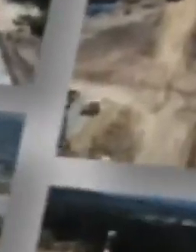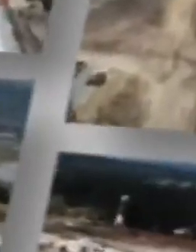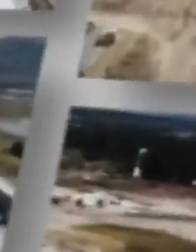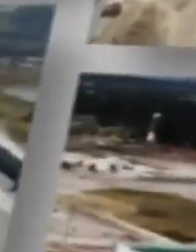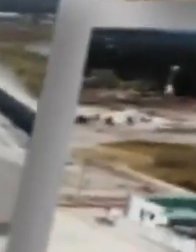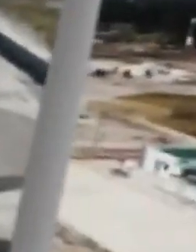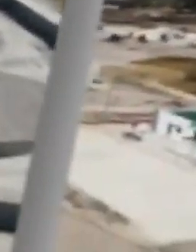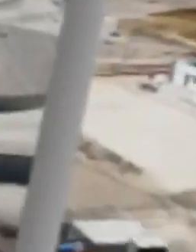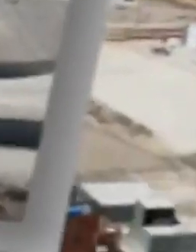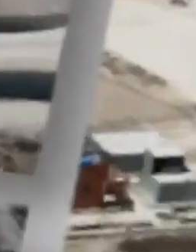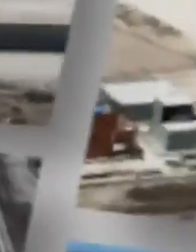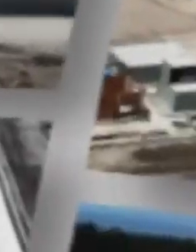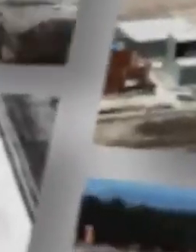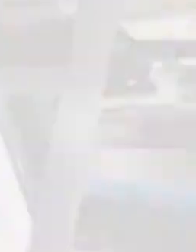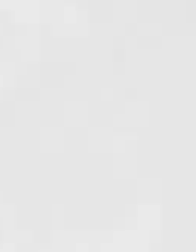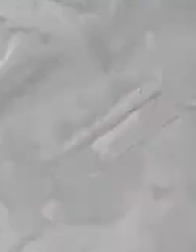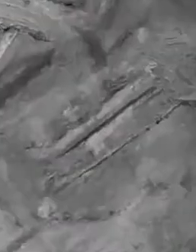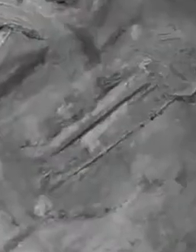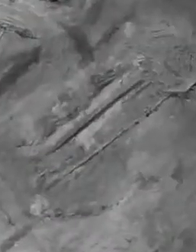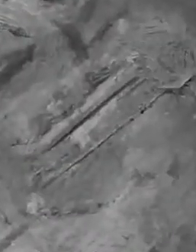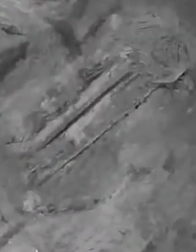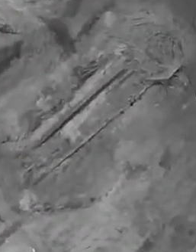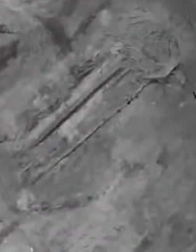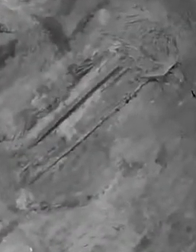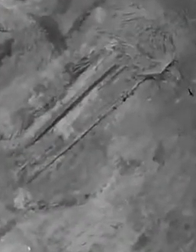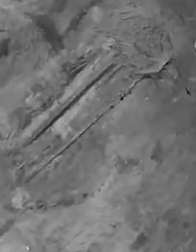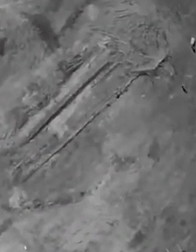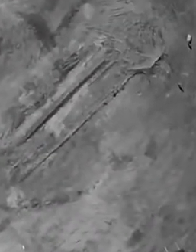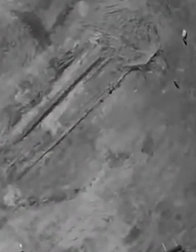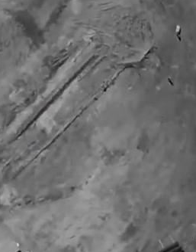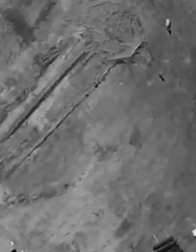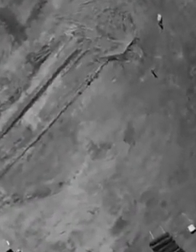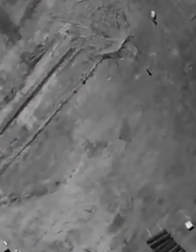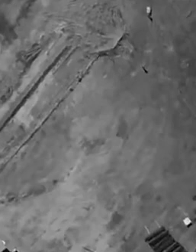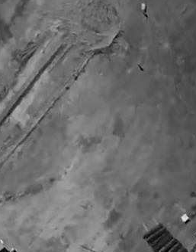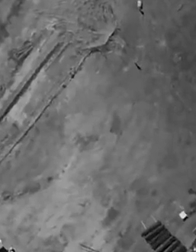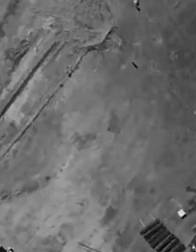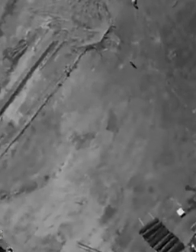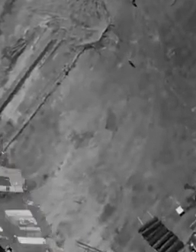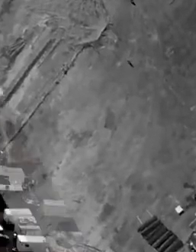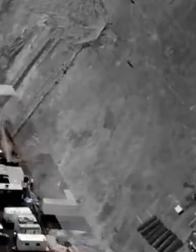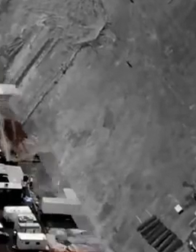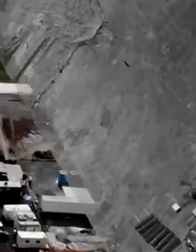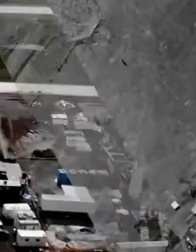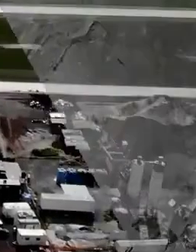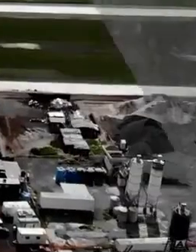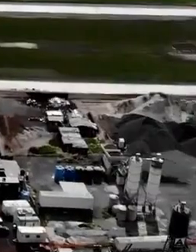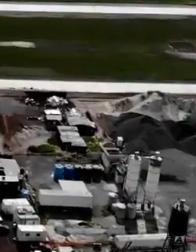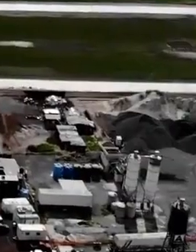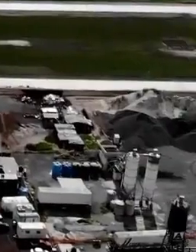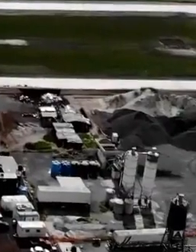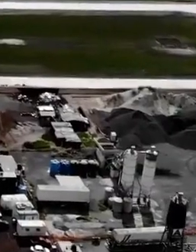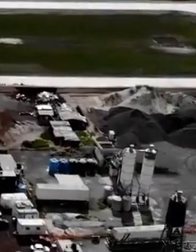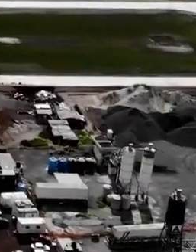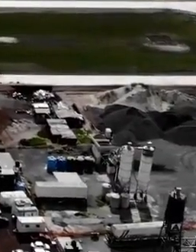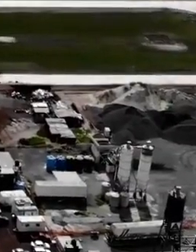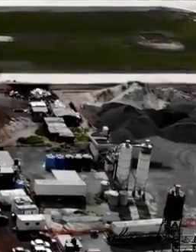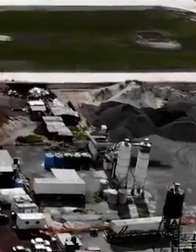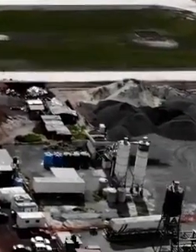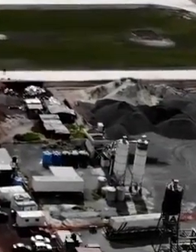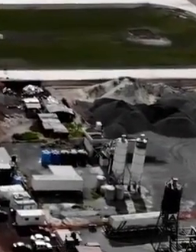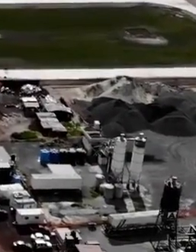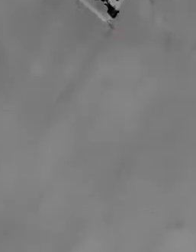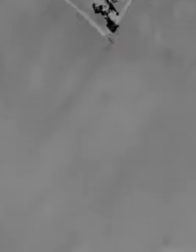en la construcción, entre los que destacan la Torre de Control de Tráfico Aéreo y Servicios de Extinción de Incendios,